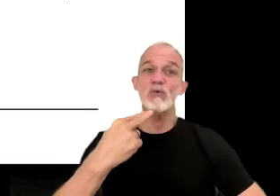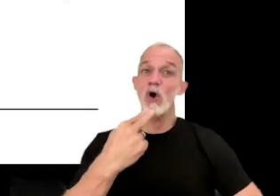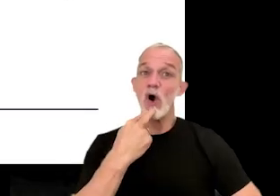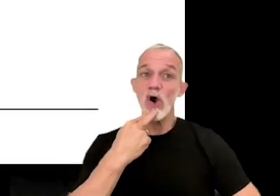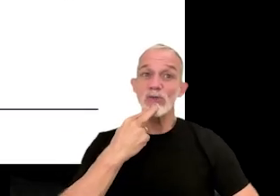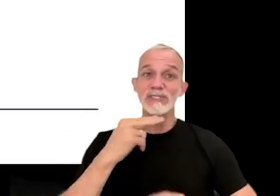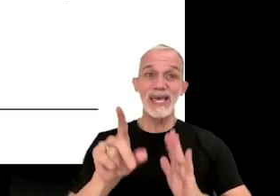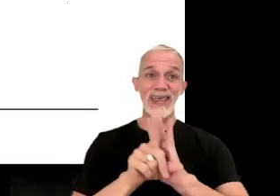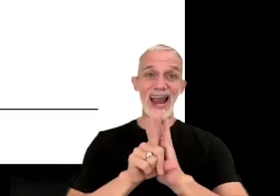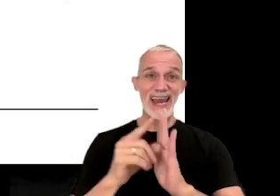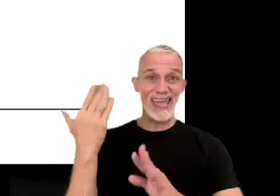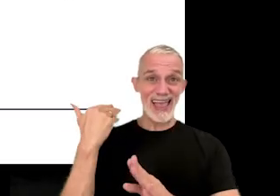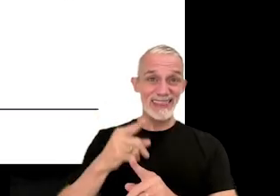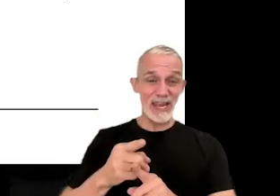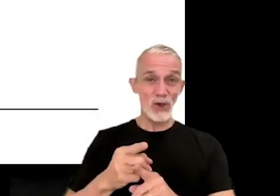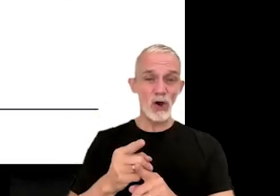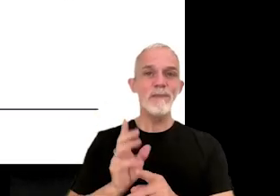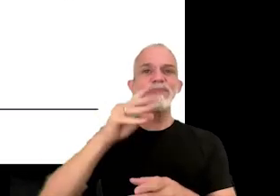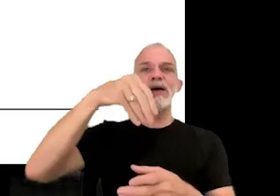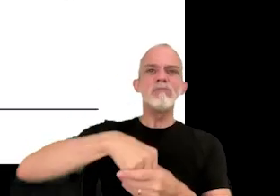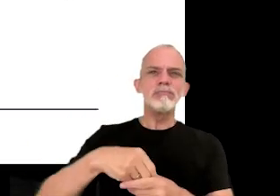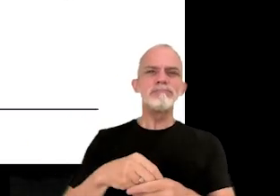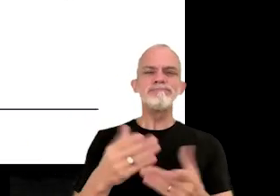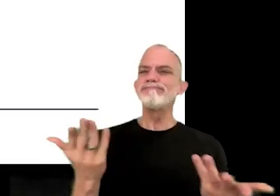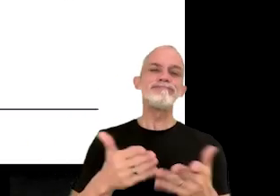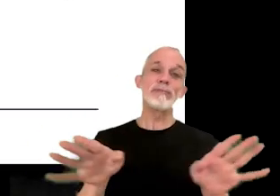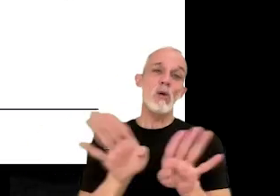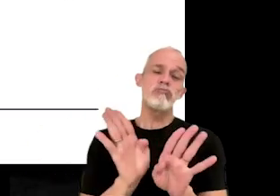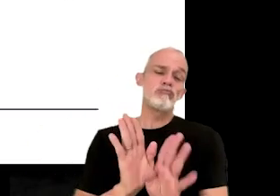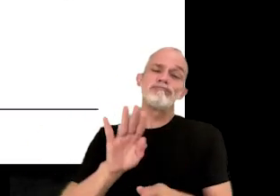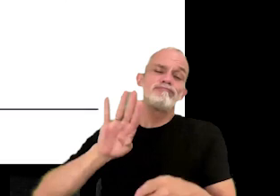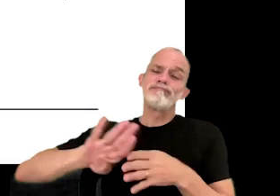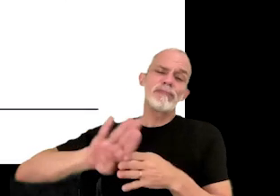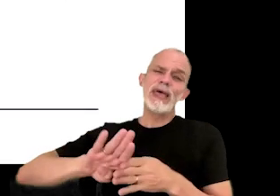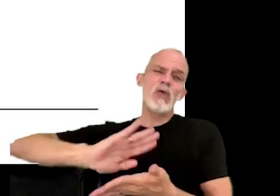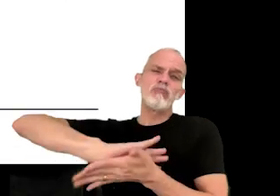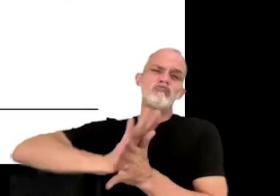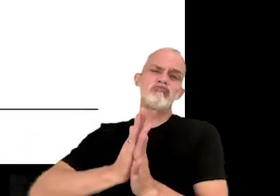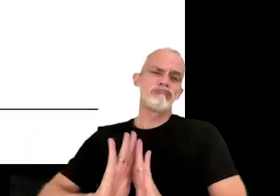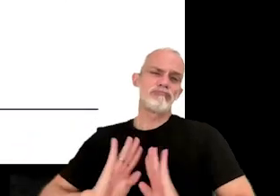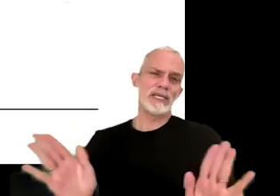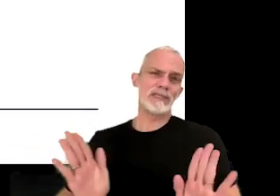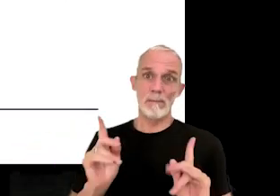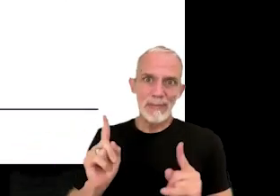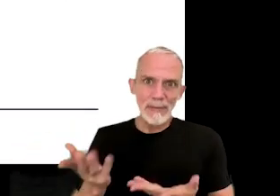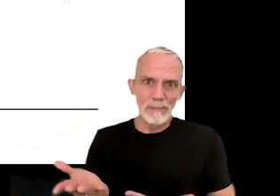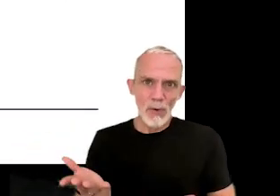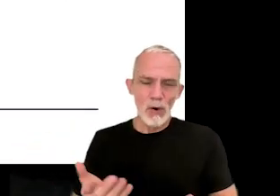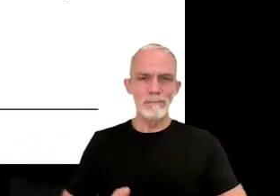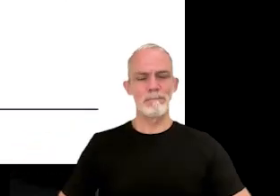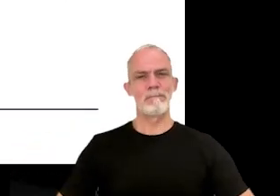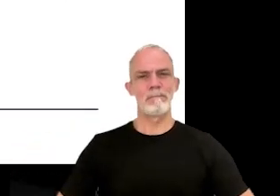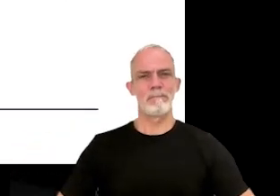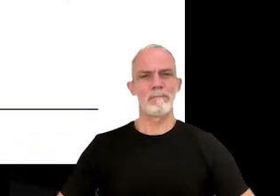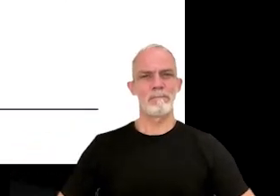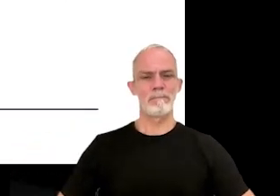de la ley anterior, constituía un sinónimo de extinción de obligación, o sea, mantiene la postura.